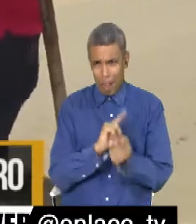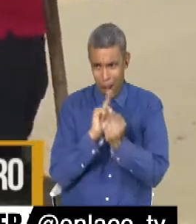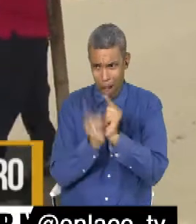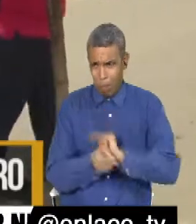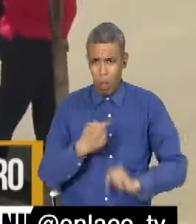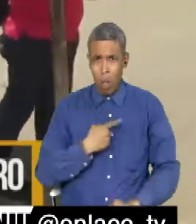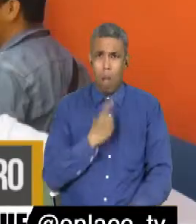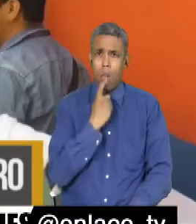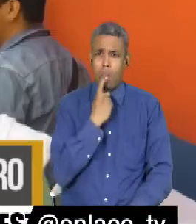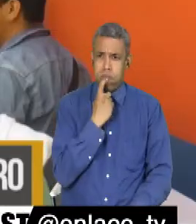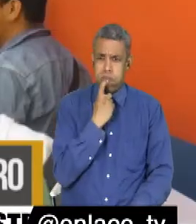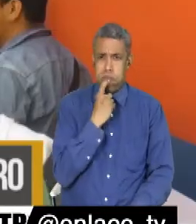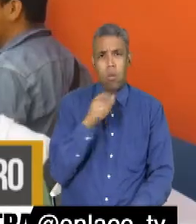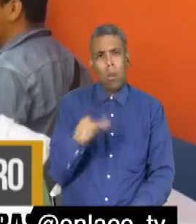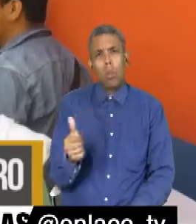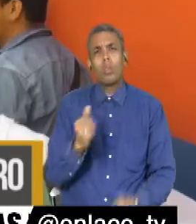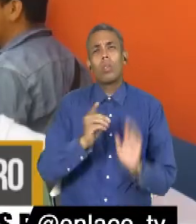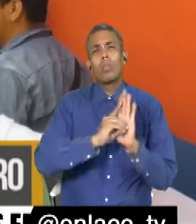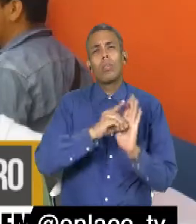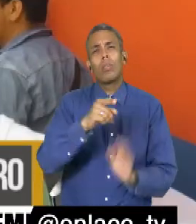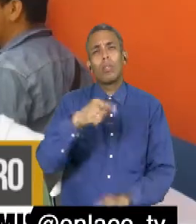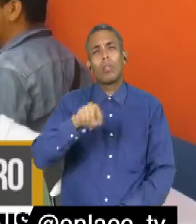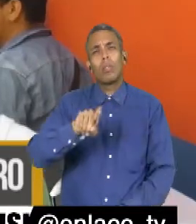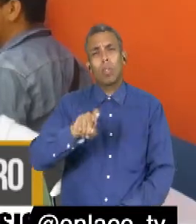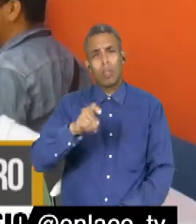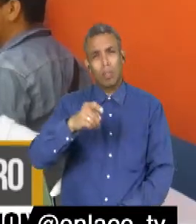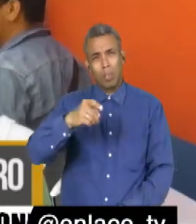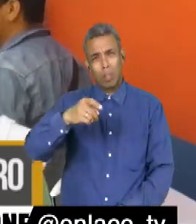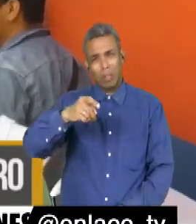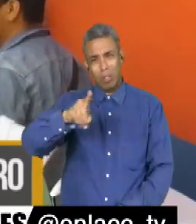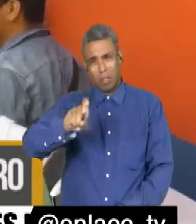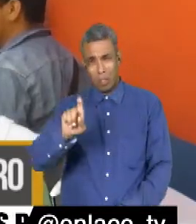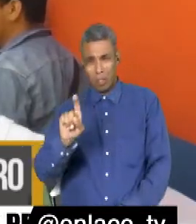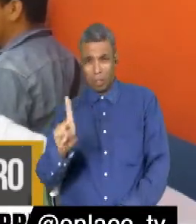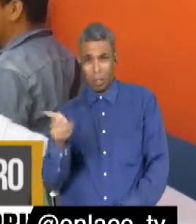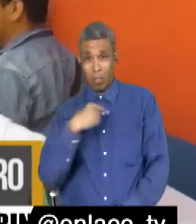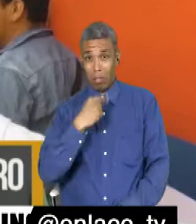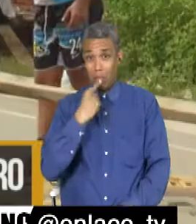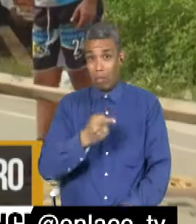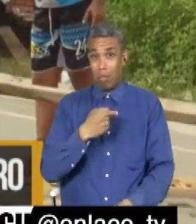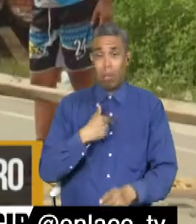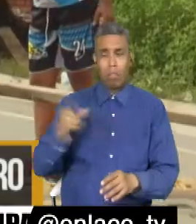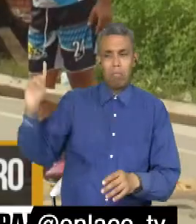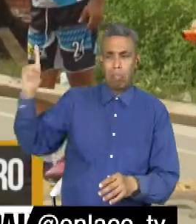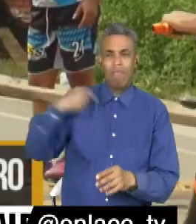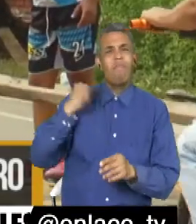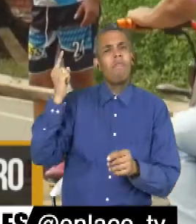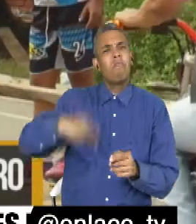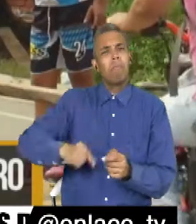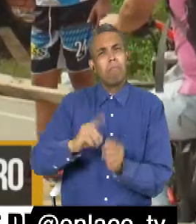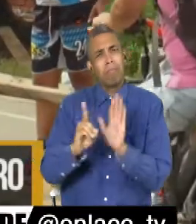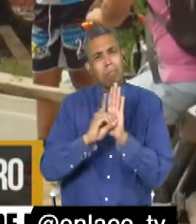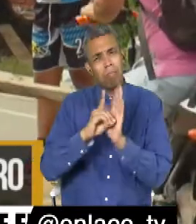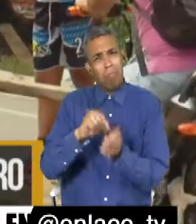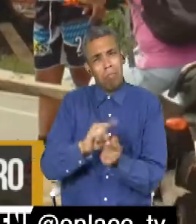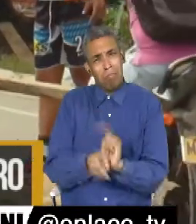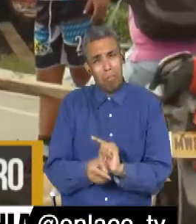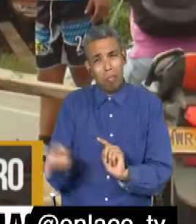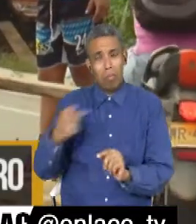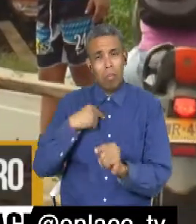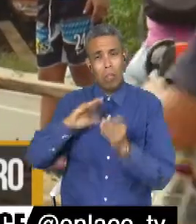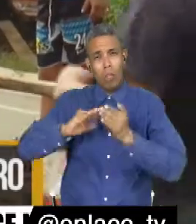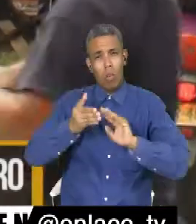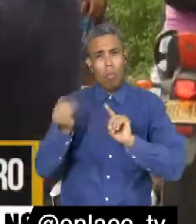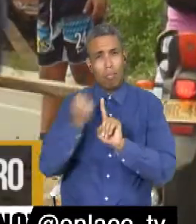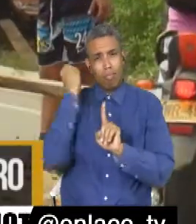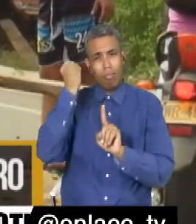decreto de ley 1668 el 21 de octubre del 2016 del Ministerio de Trabajo, en el cual vulnera todos estos derechos. También aseguran que los acuerdos que fueron firmados en